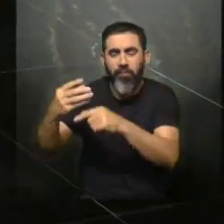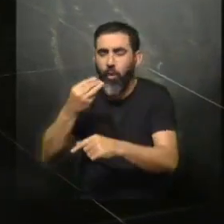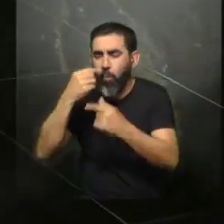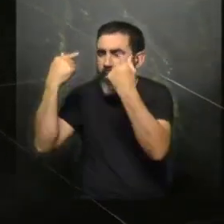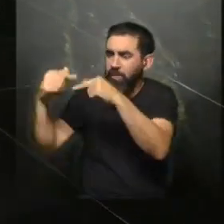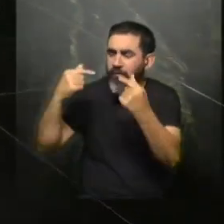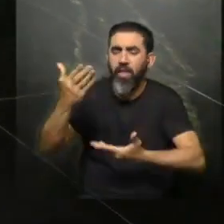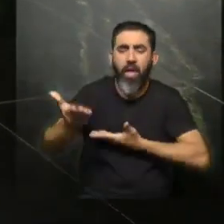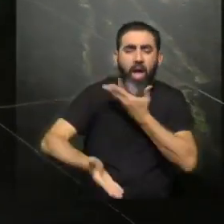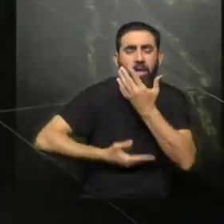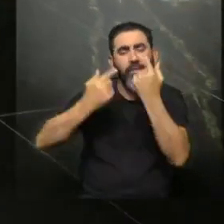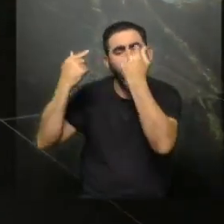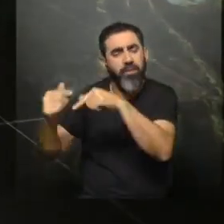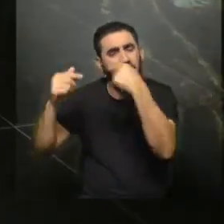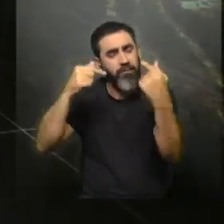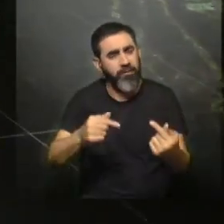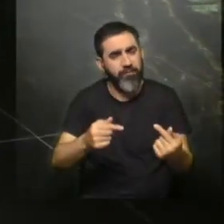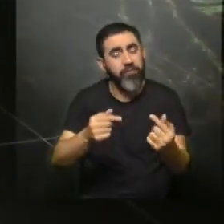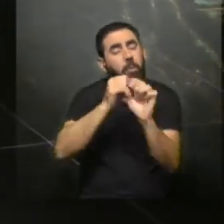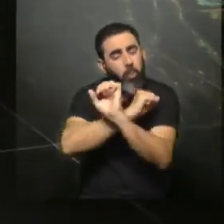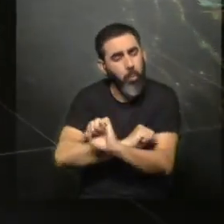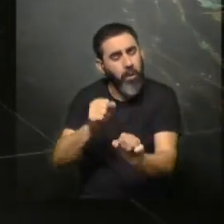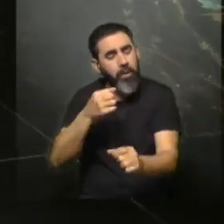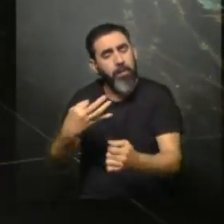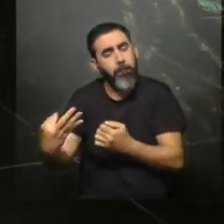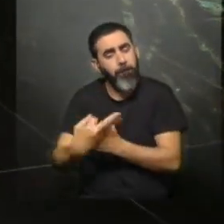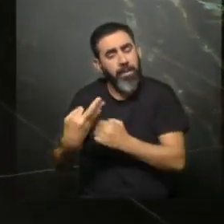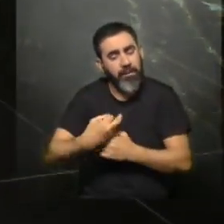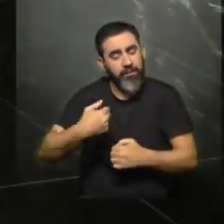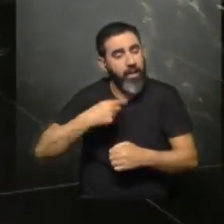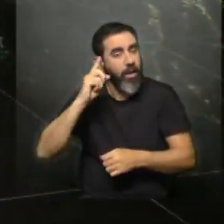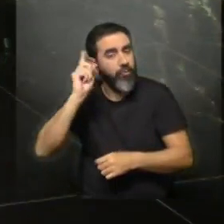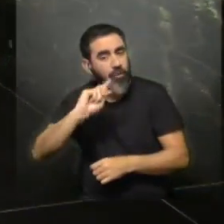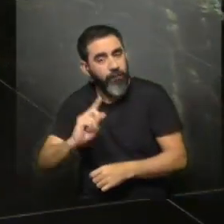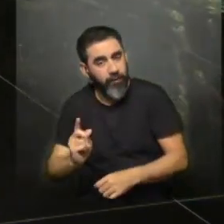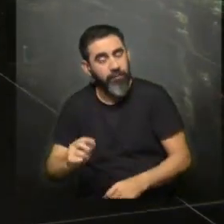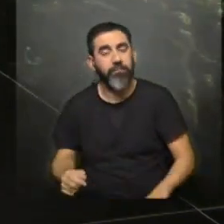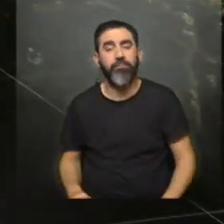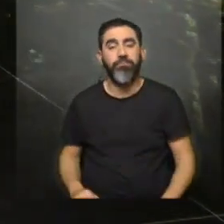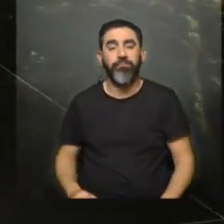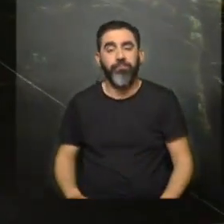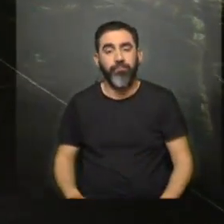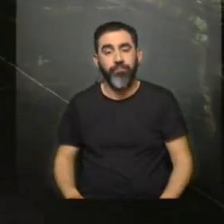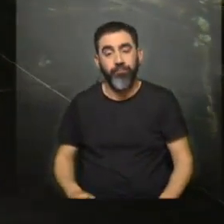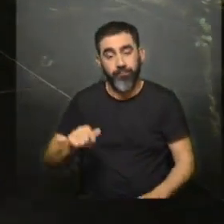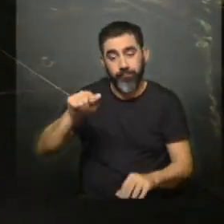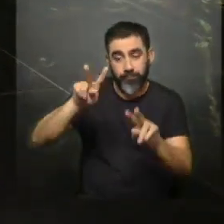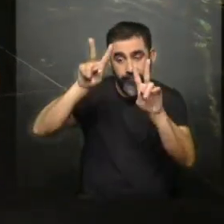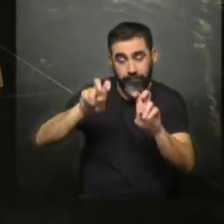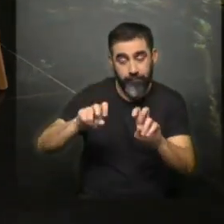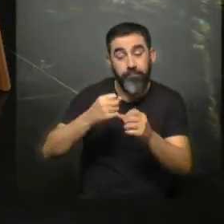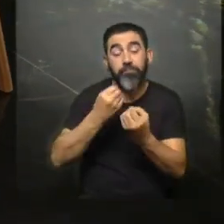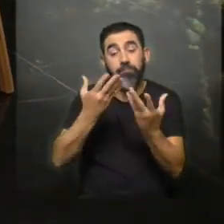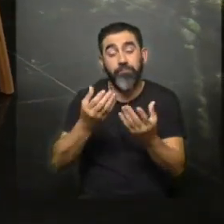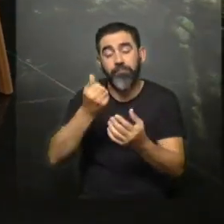que cantás otras canciones, vos podés enseñarme algo que yo no sé. Este tema, puesto que